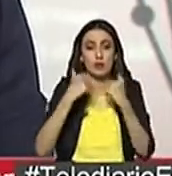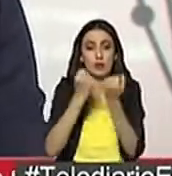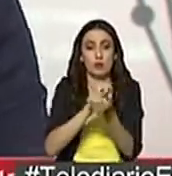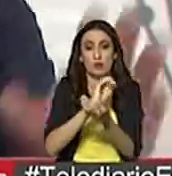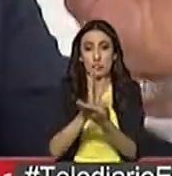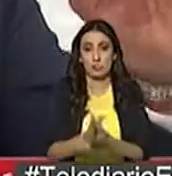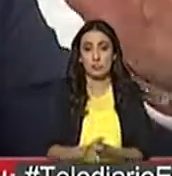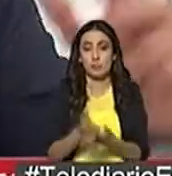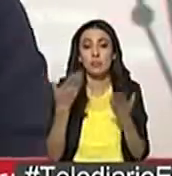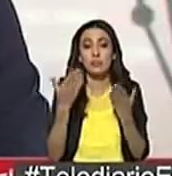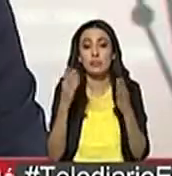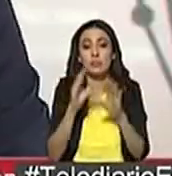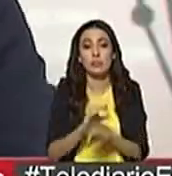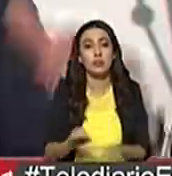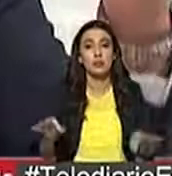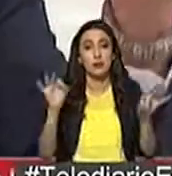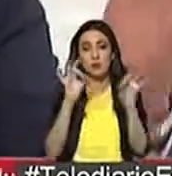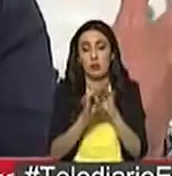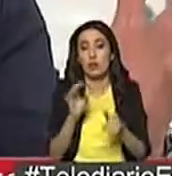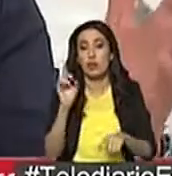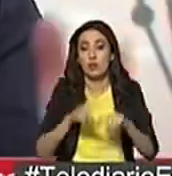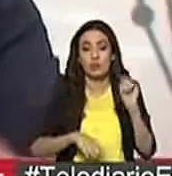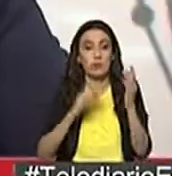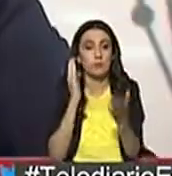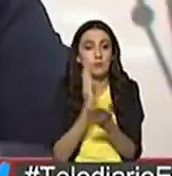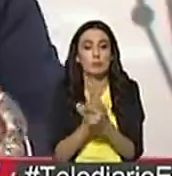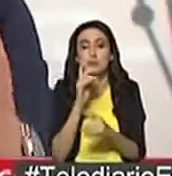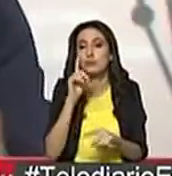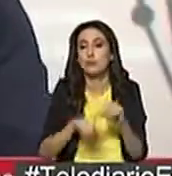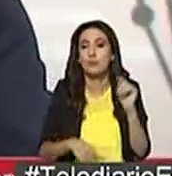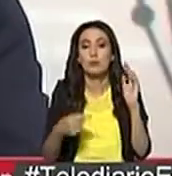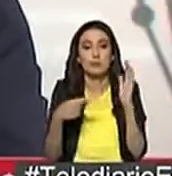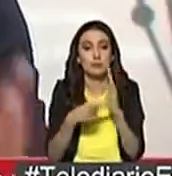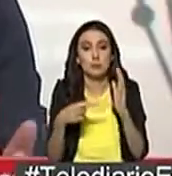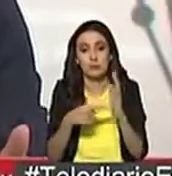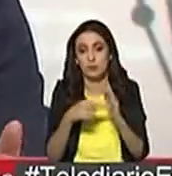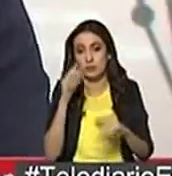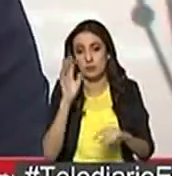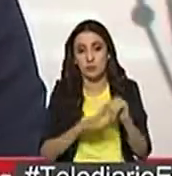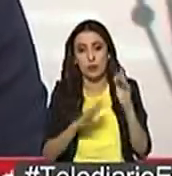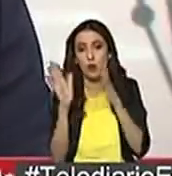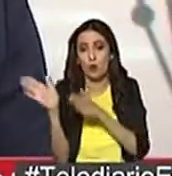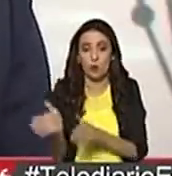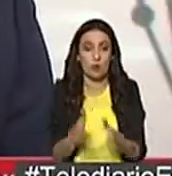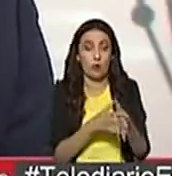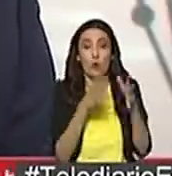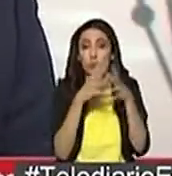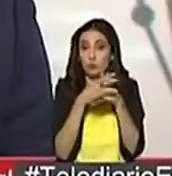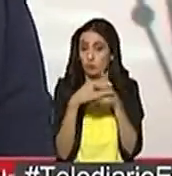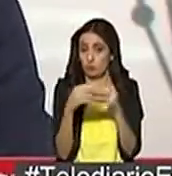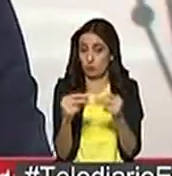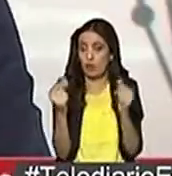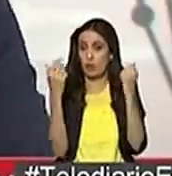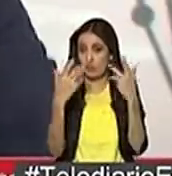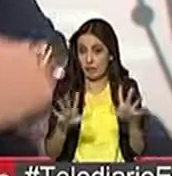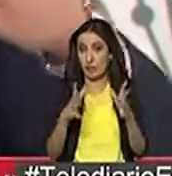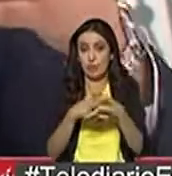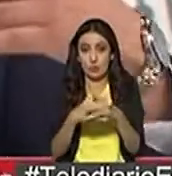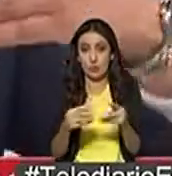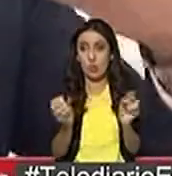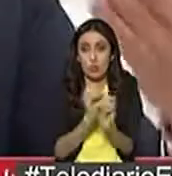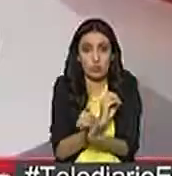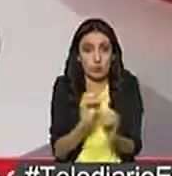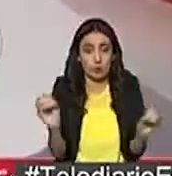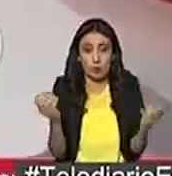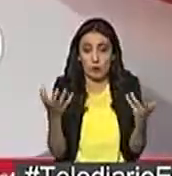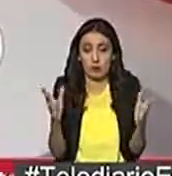puntualmente, con este discurso de no más impuestos. Si es que no le damos una salida de mayor carga fiscal a los ciudadanos